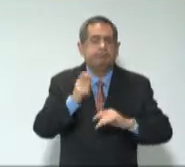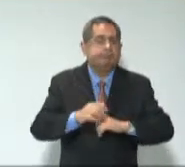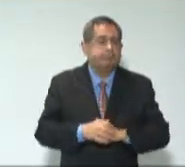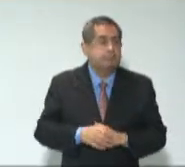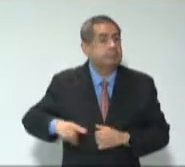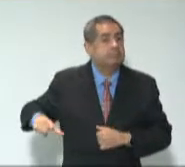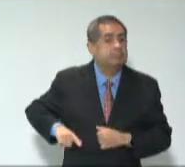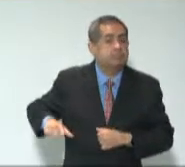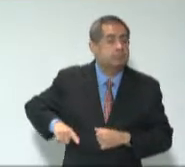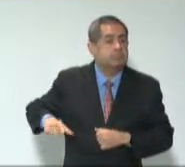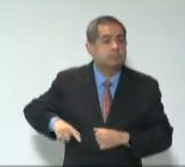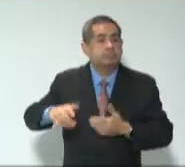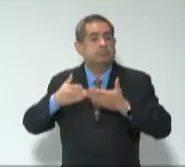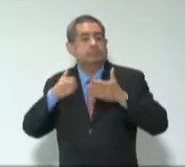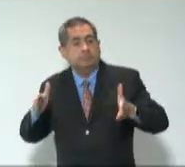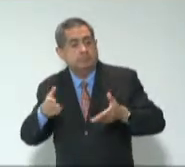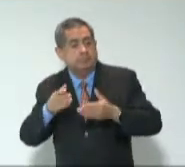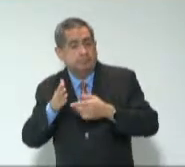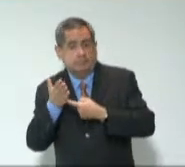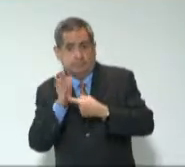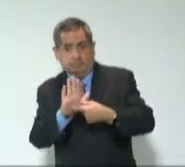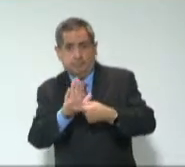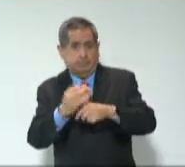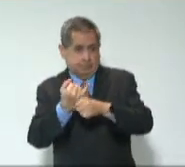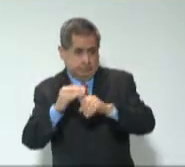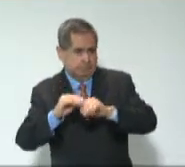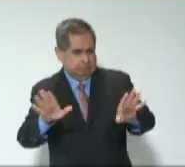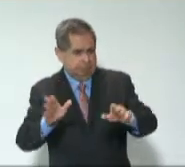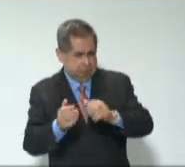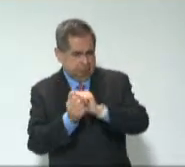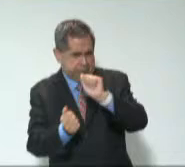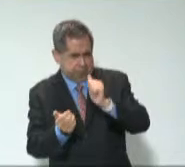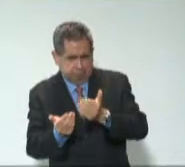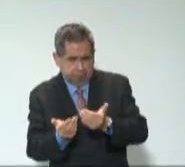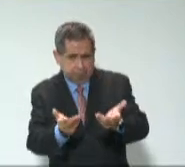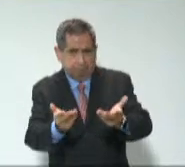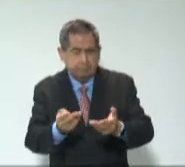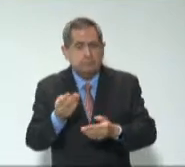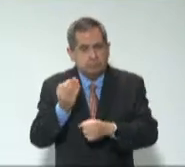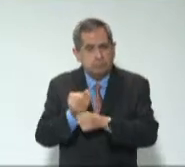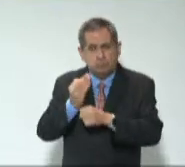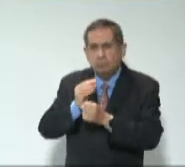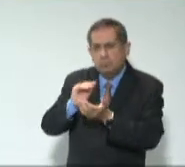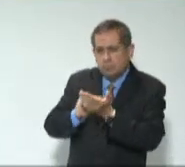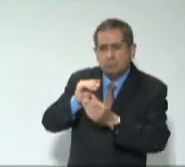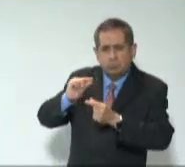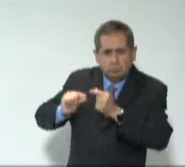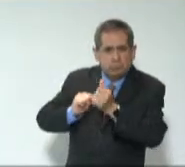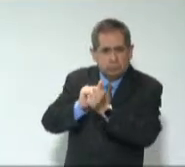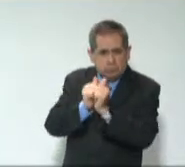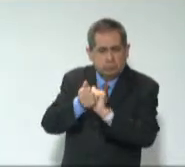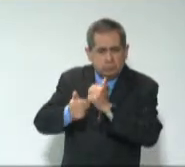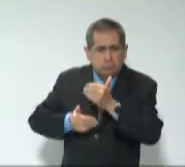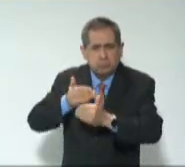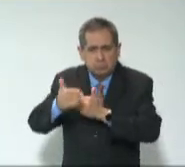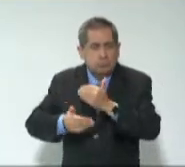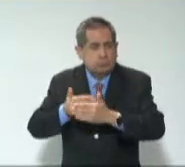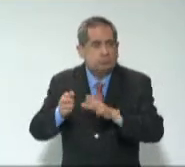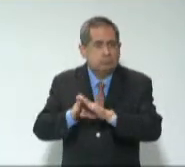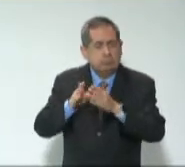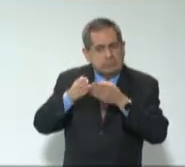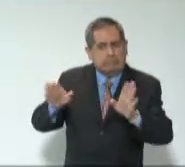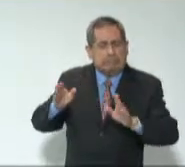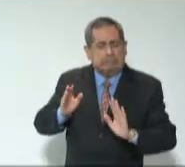el gobierno abierto es todavía un un proyecto en en construcción los principios y los valores